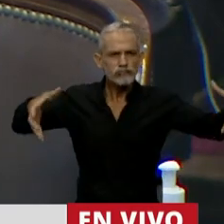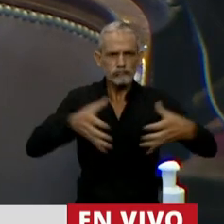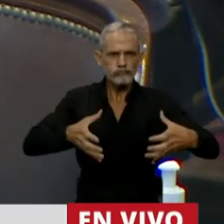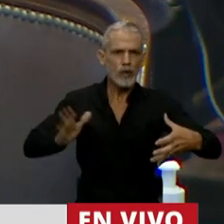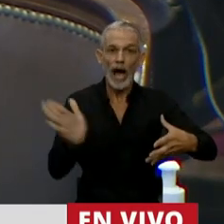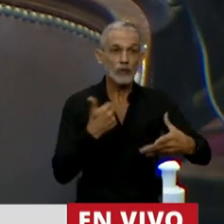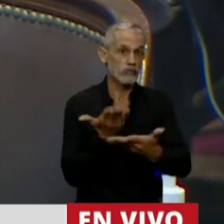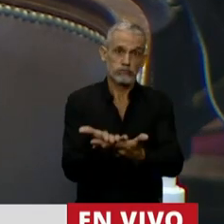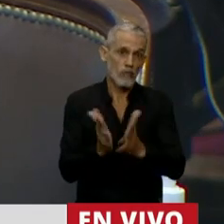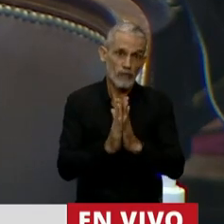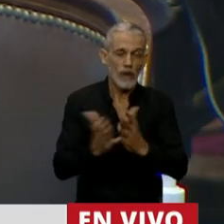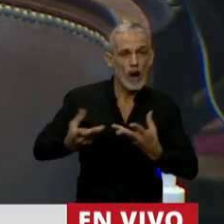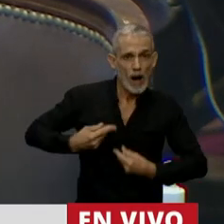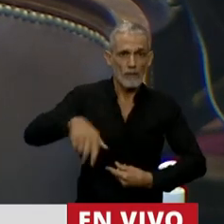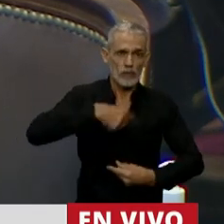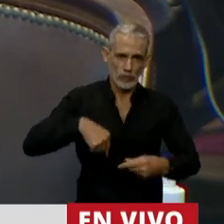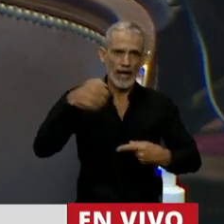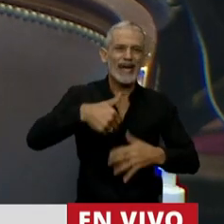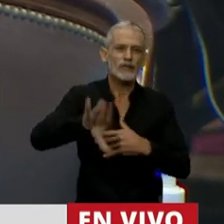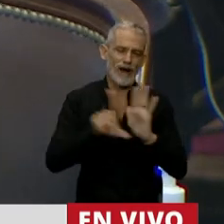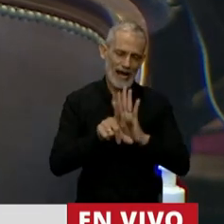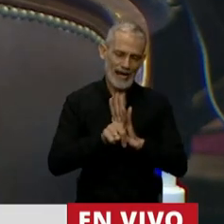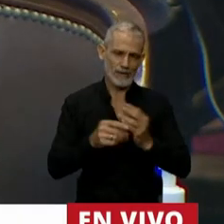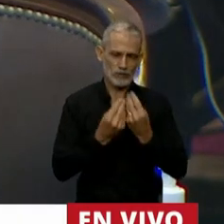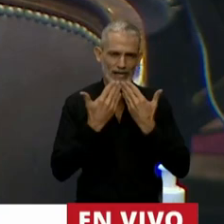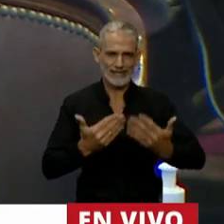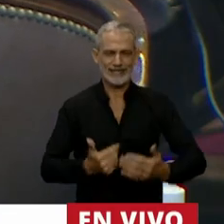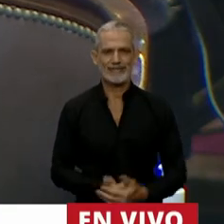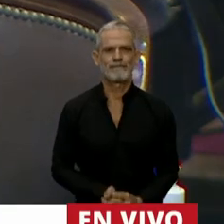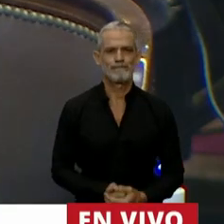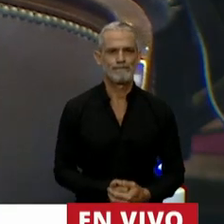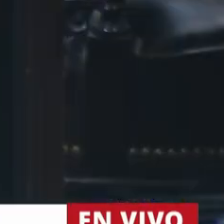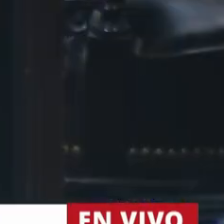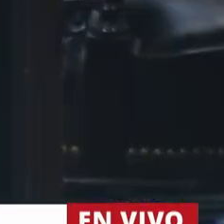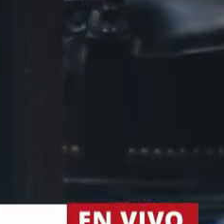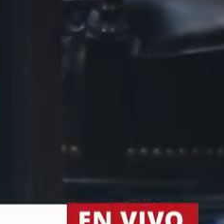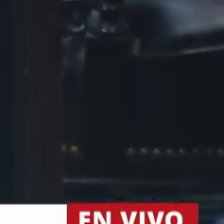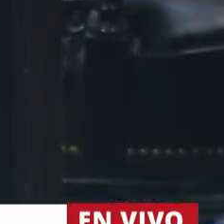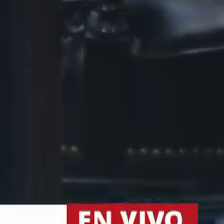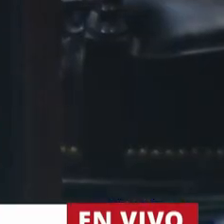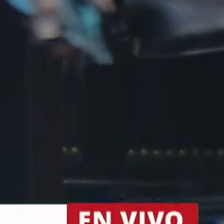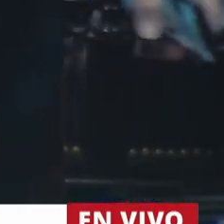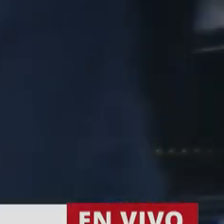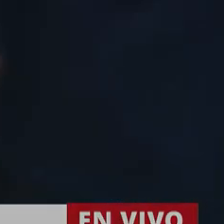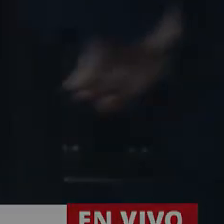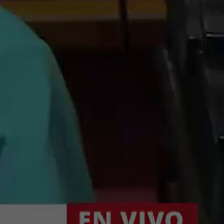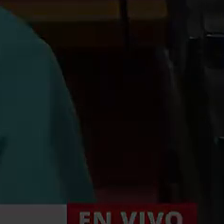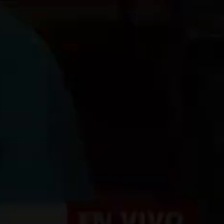pedimos, por favor, que nos acompañen y que sea ley. Muchas gracias. Gracias, diputada Crescimbeni.